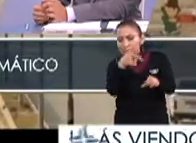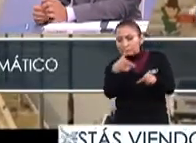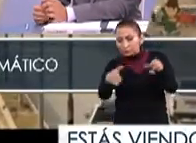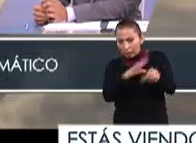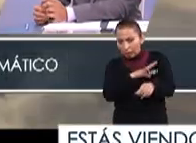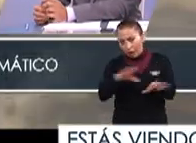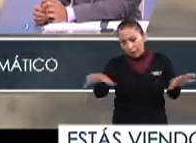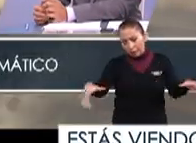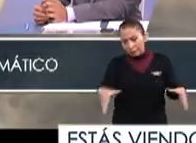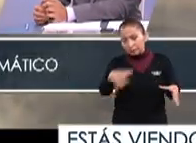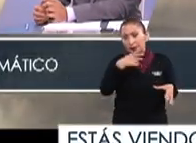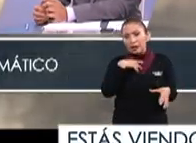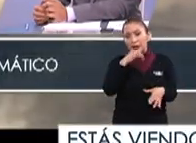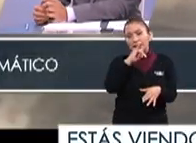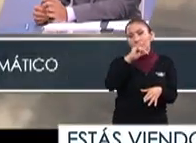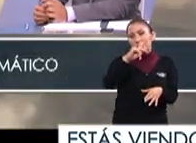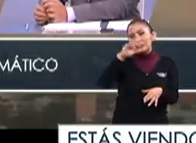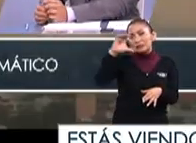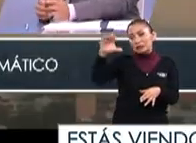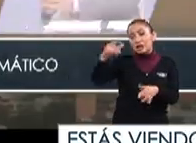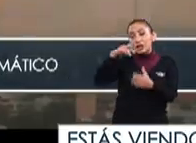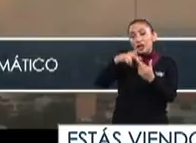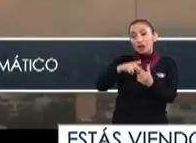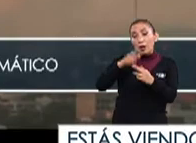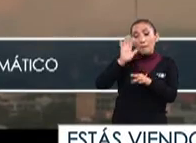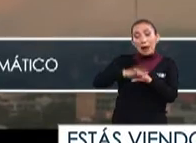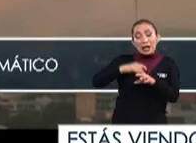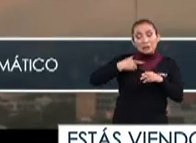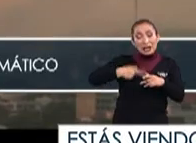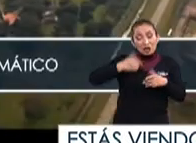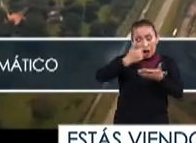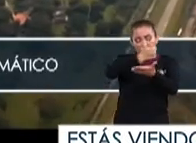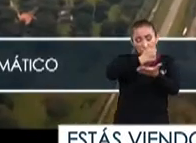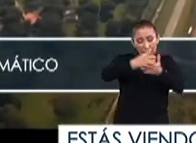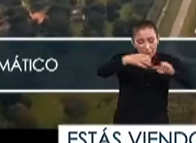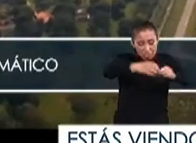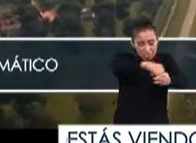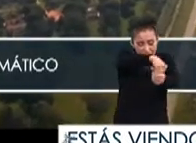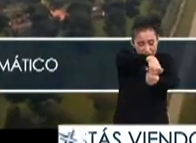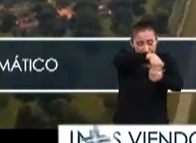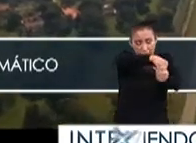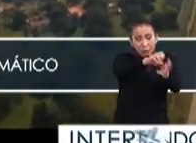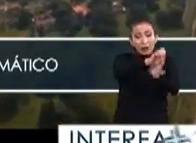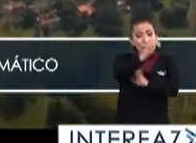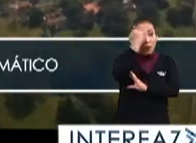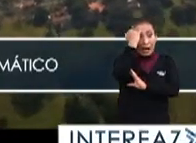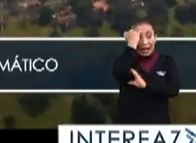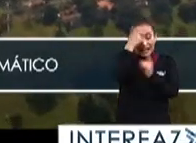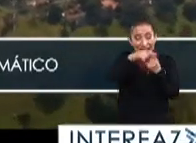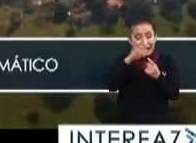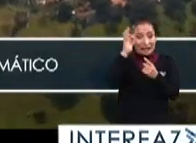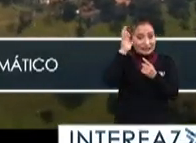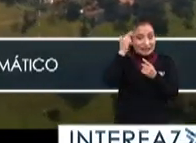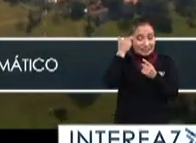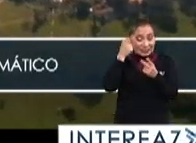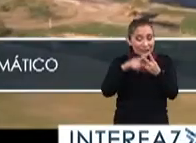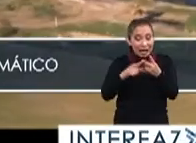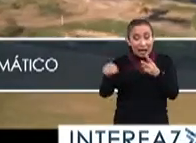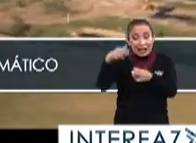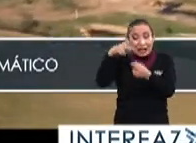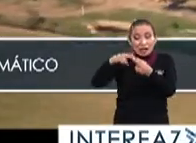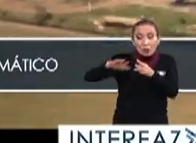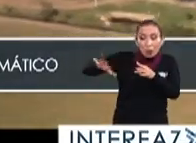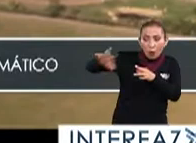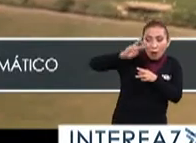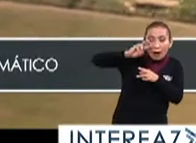términos generales, de acuerdo con el IPCC, las regiones son las más pobladas, lamentablemente. Regiones como la India, como China, son